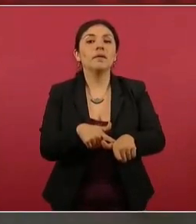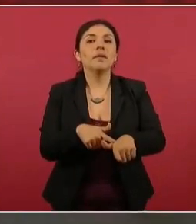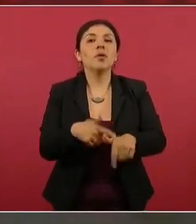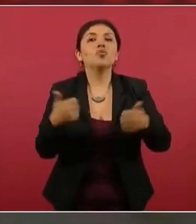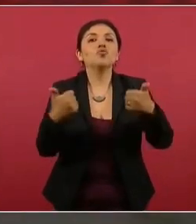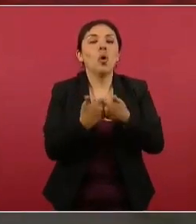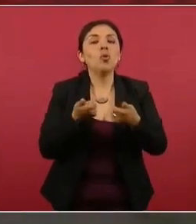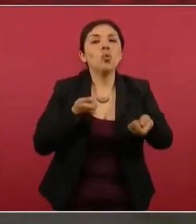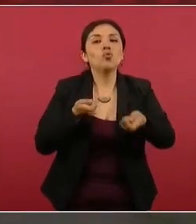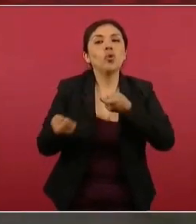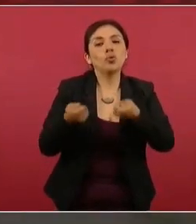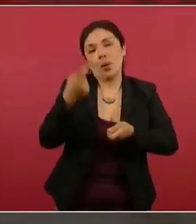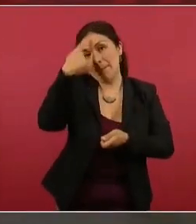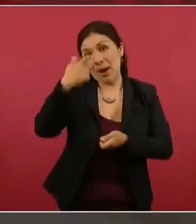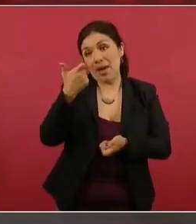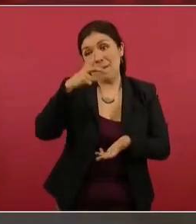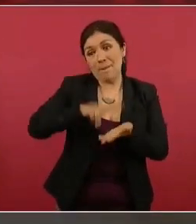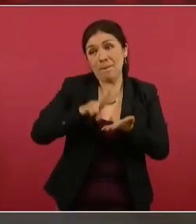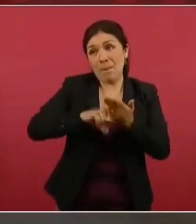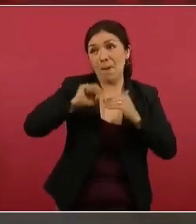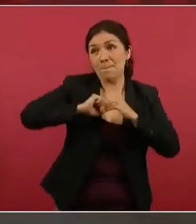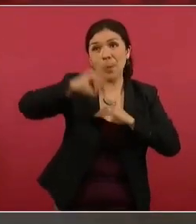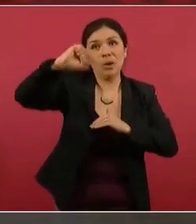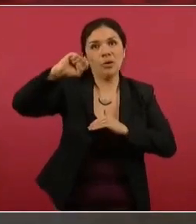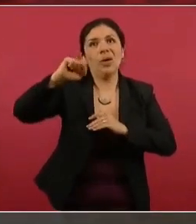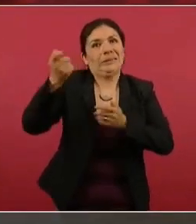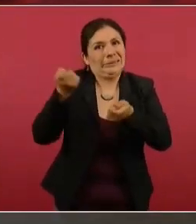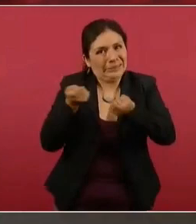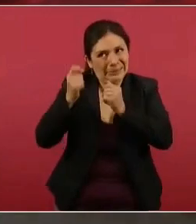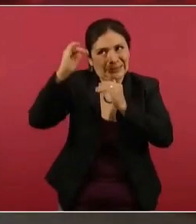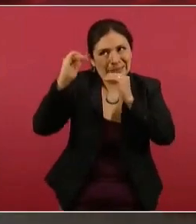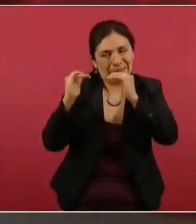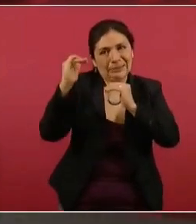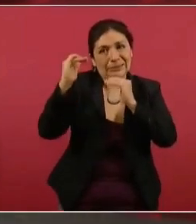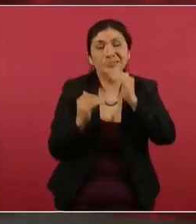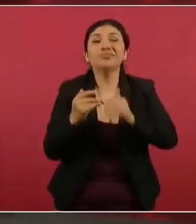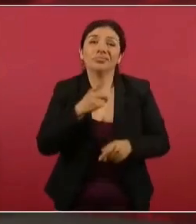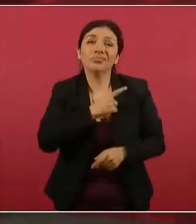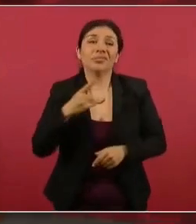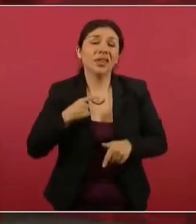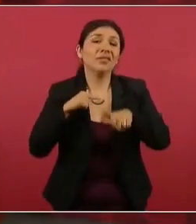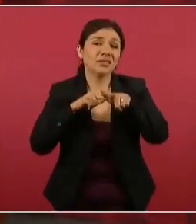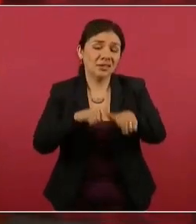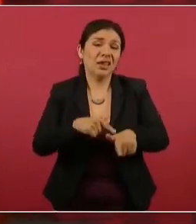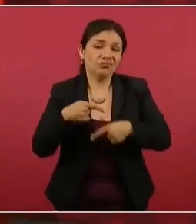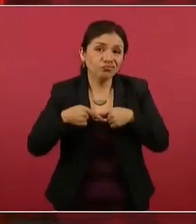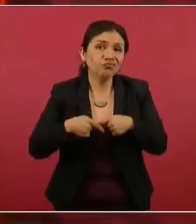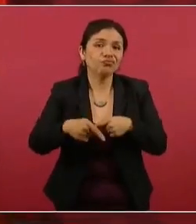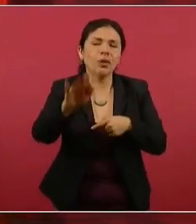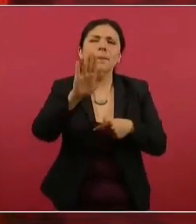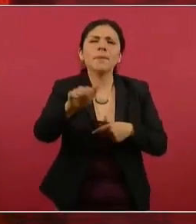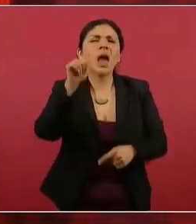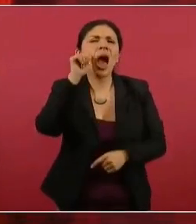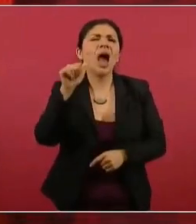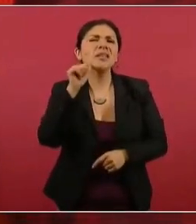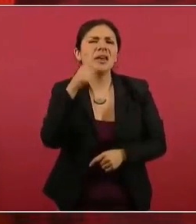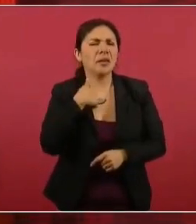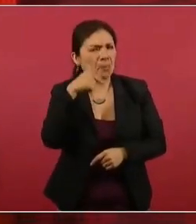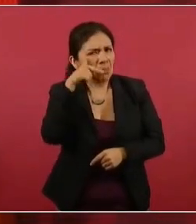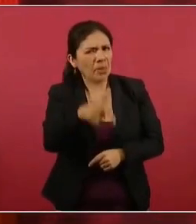control sobre la inflación y tenemos que seguir pensando. Ayer me llamó la